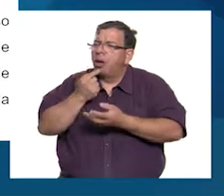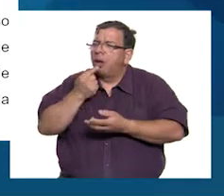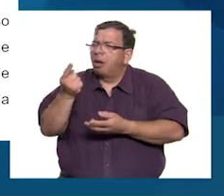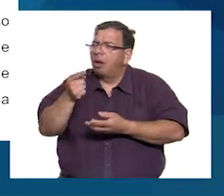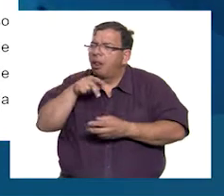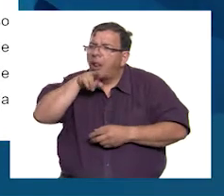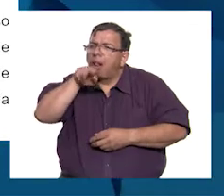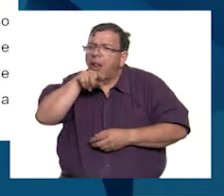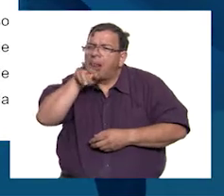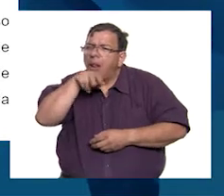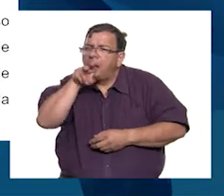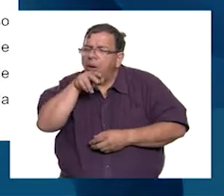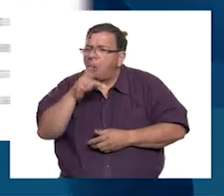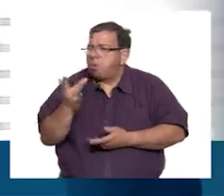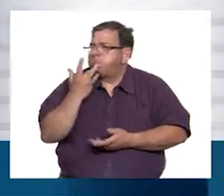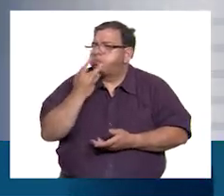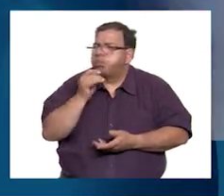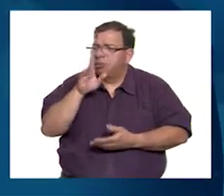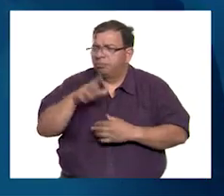una serpiente o un sapo».